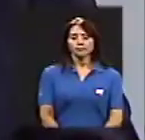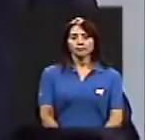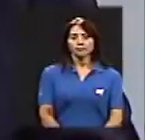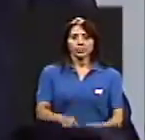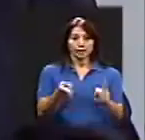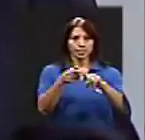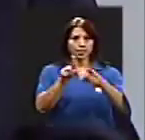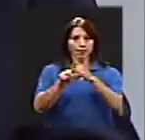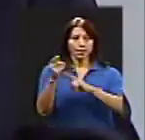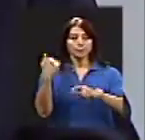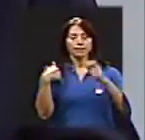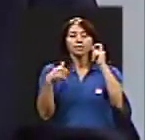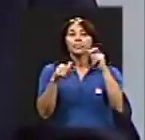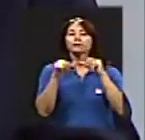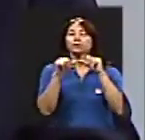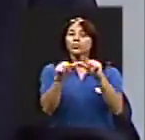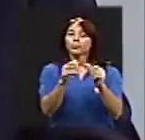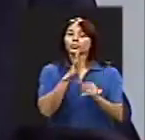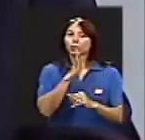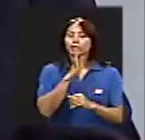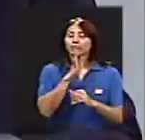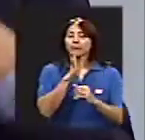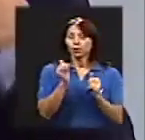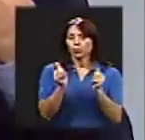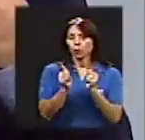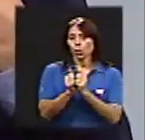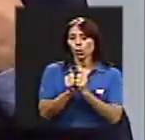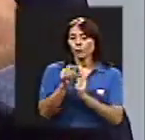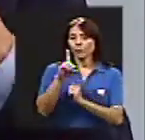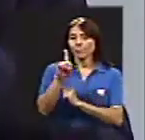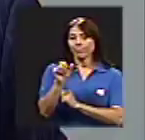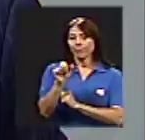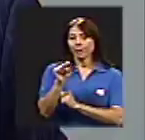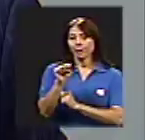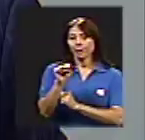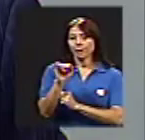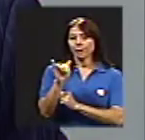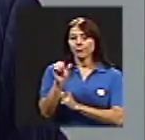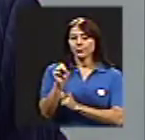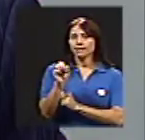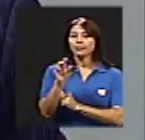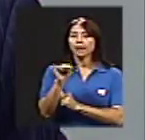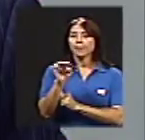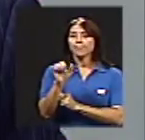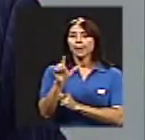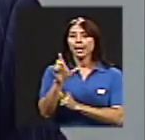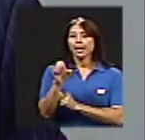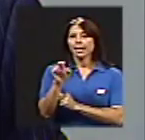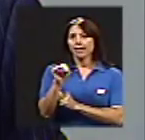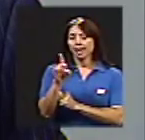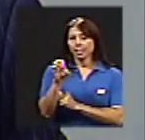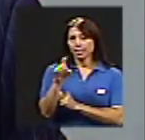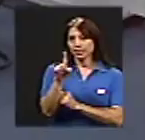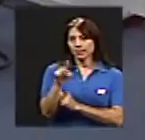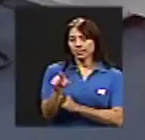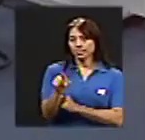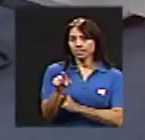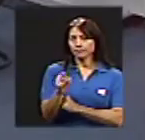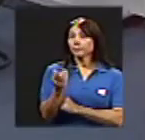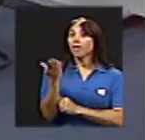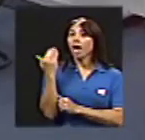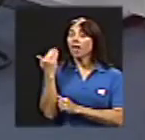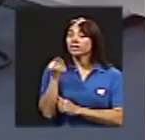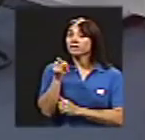Continuamos, amigas y amigos, conversando con don Denis Meléndez, y ahora él había introducido el